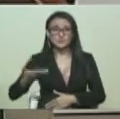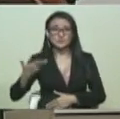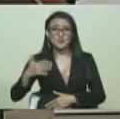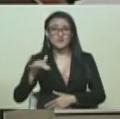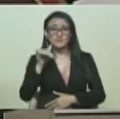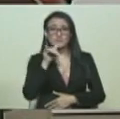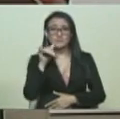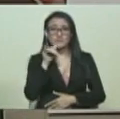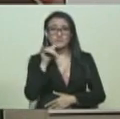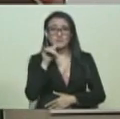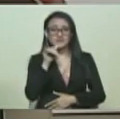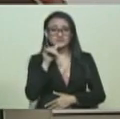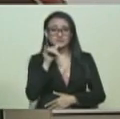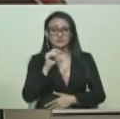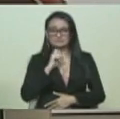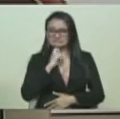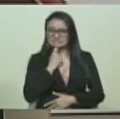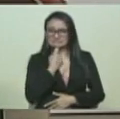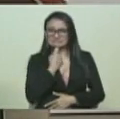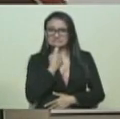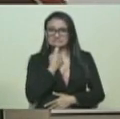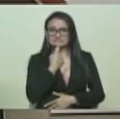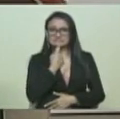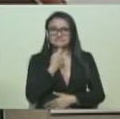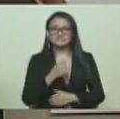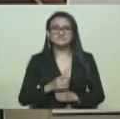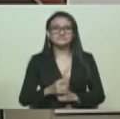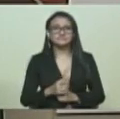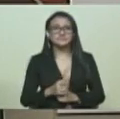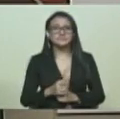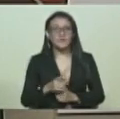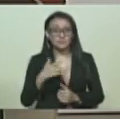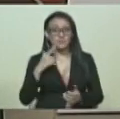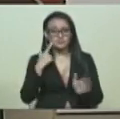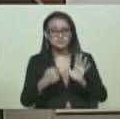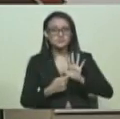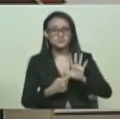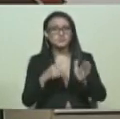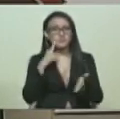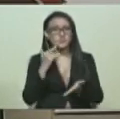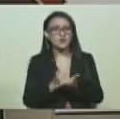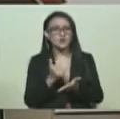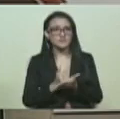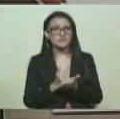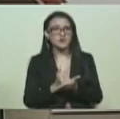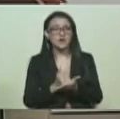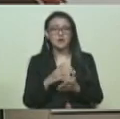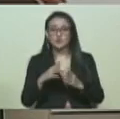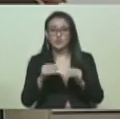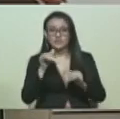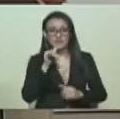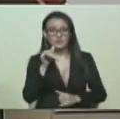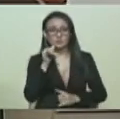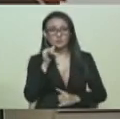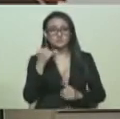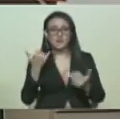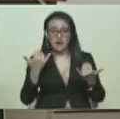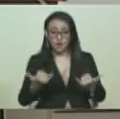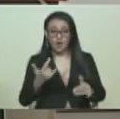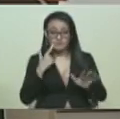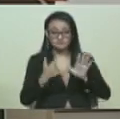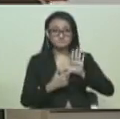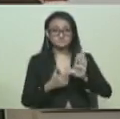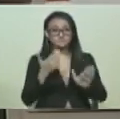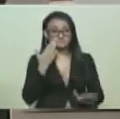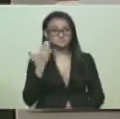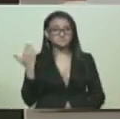de inteligencia y que tiene valor probatorio respecto a toda esta denuncia que hoy le presentamos al país.